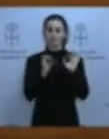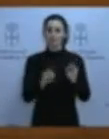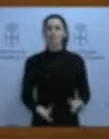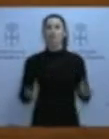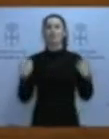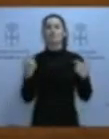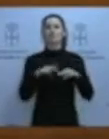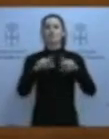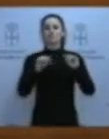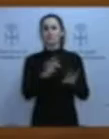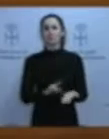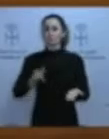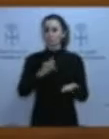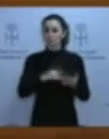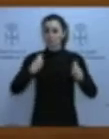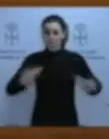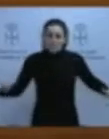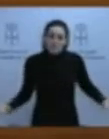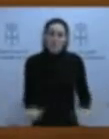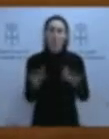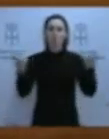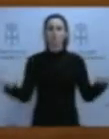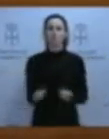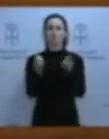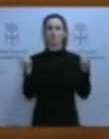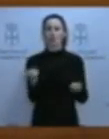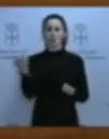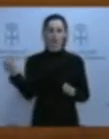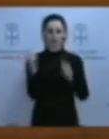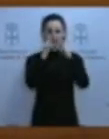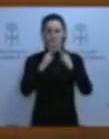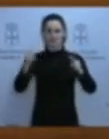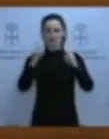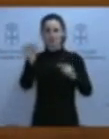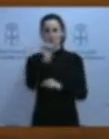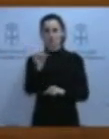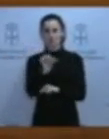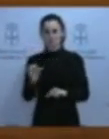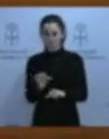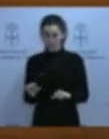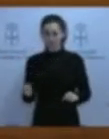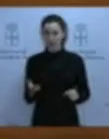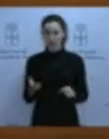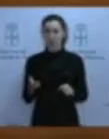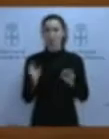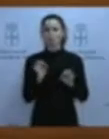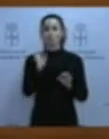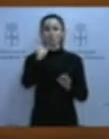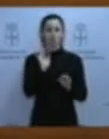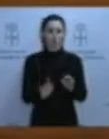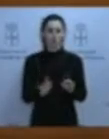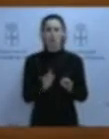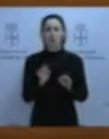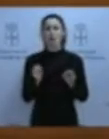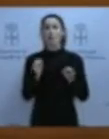Principado la de promocionar los mismos. Por otra parte, los mercadillos y mercados periódicos semanales de las